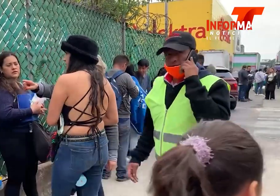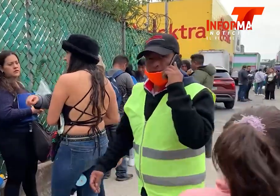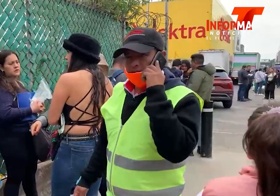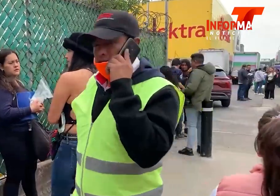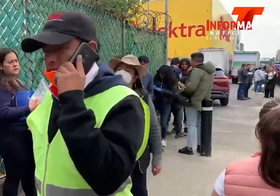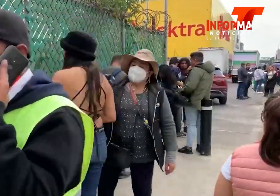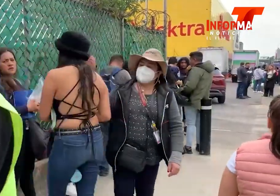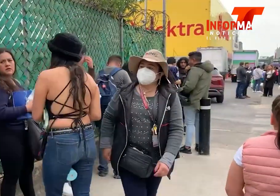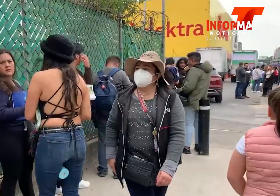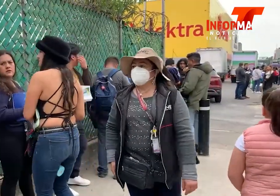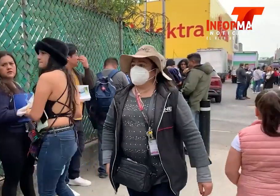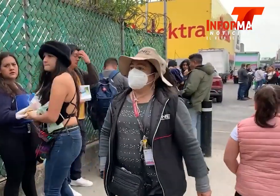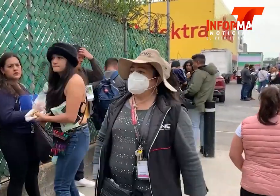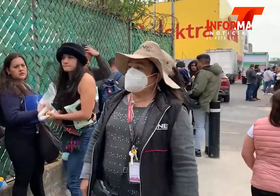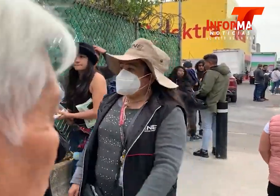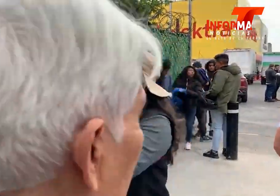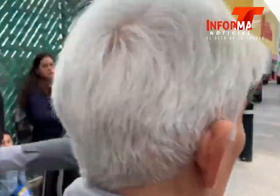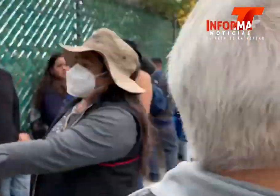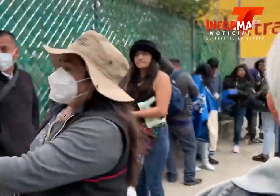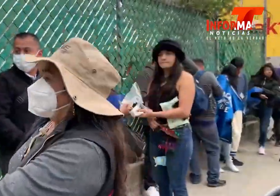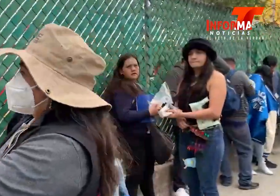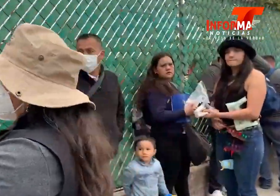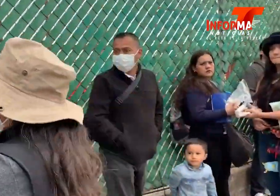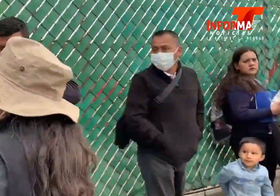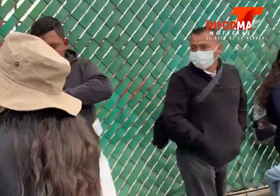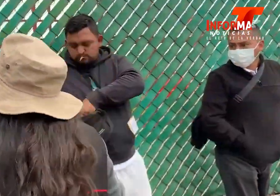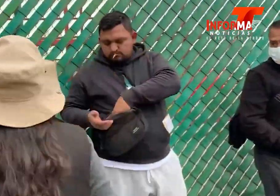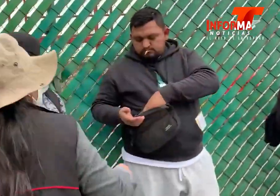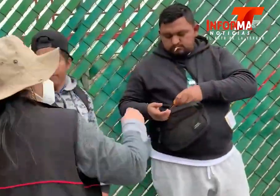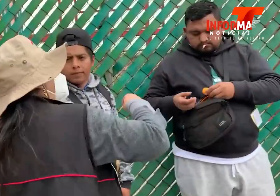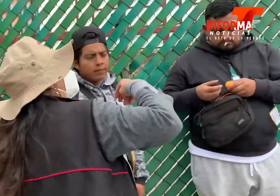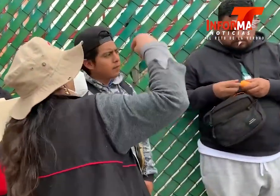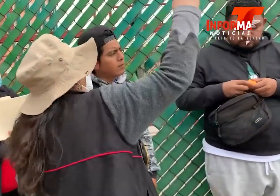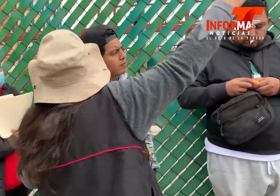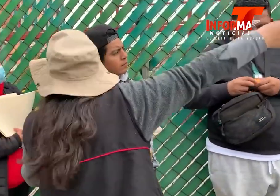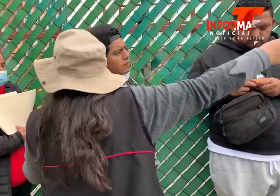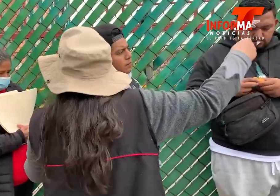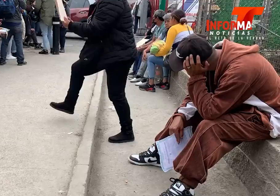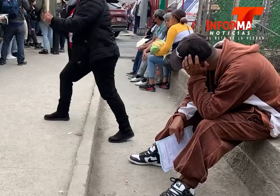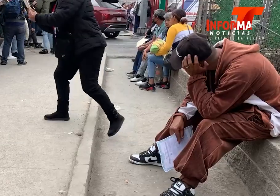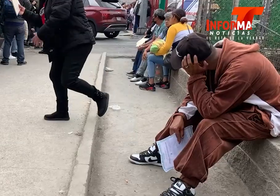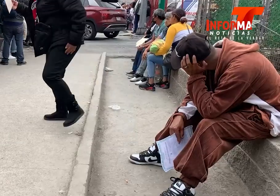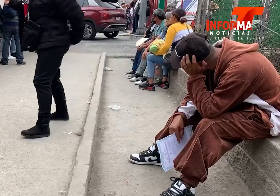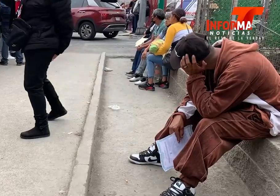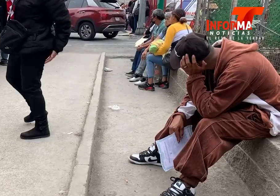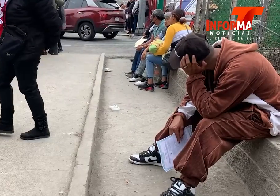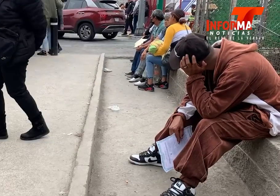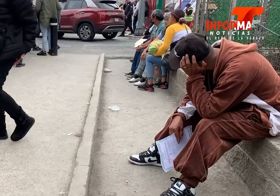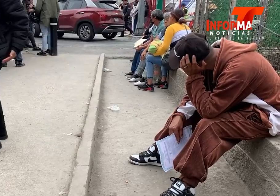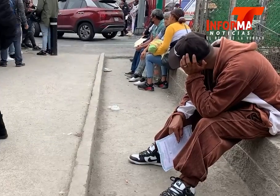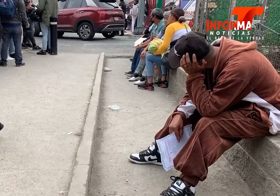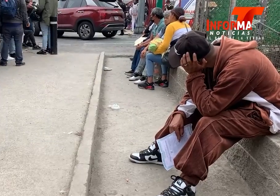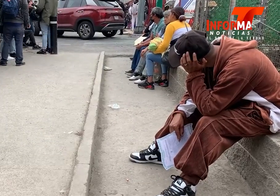97.539.056 personas. Cifra que se definirá con exactitud ya para la segunda quincena de abril. Ante las elecciones del 2 de junio